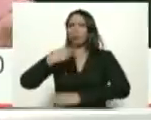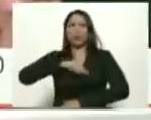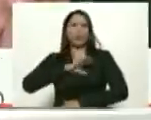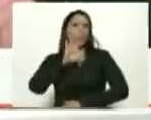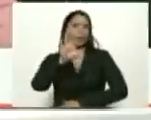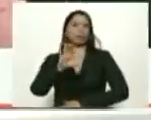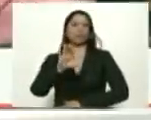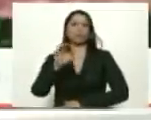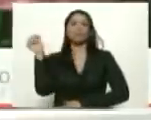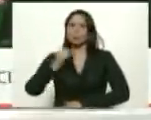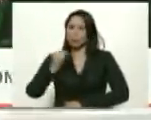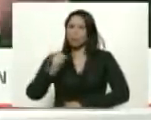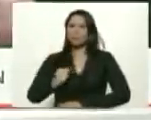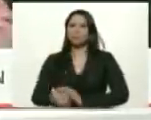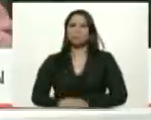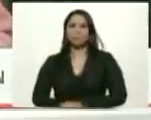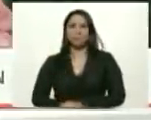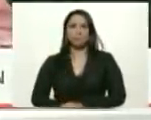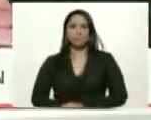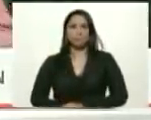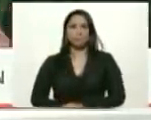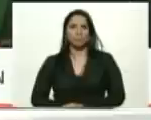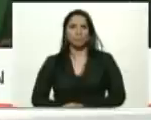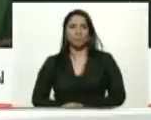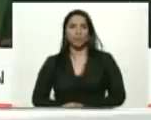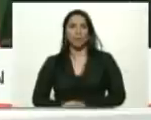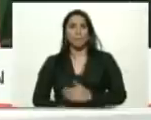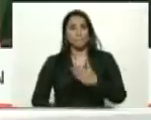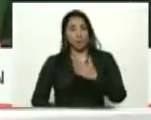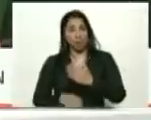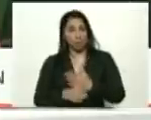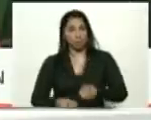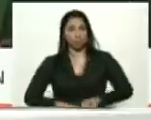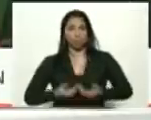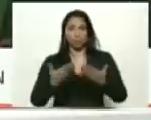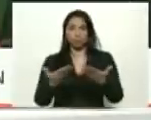señores y señoras. Castro Soteldo, vamos a entregar